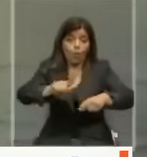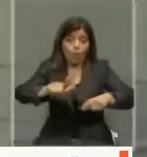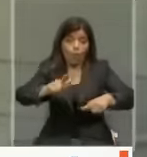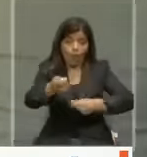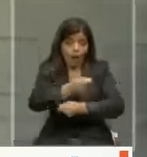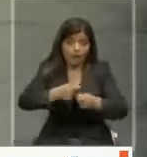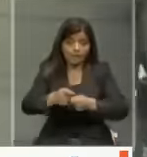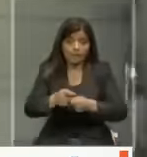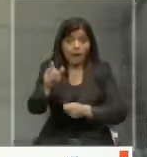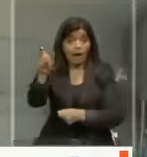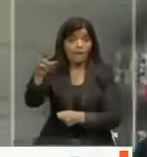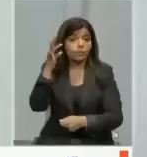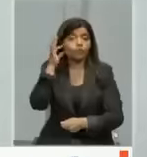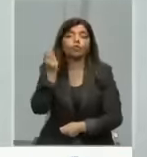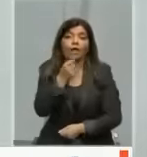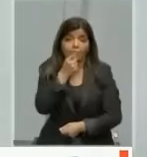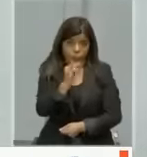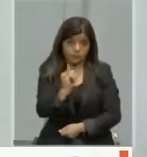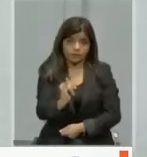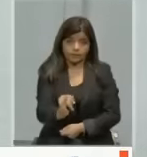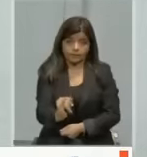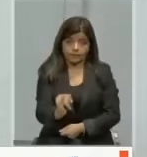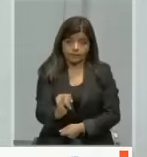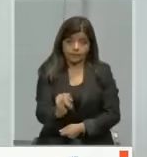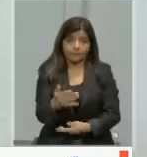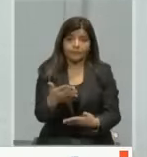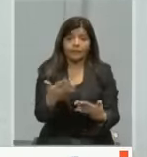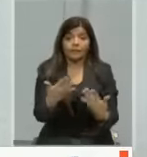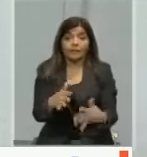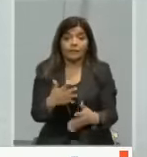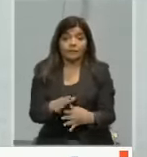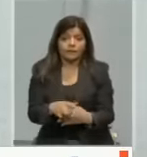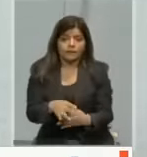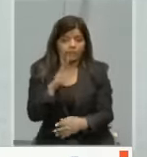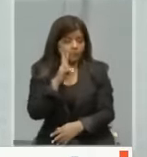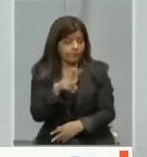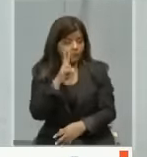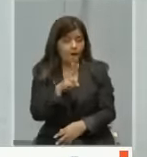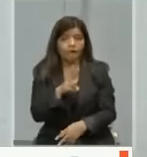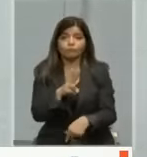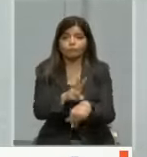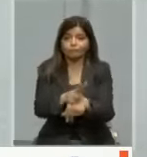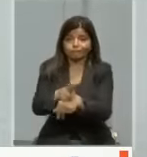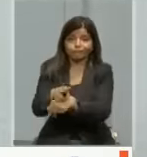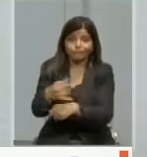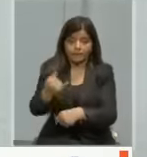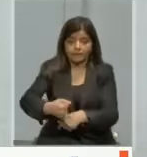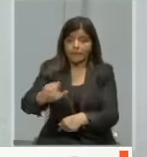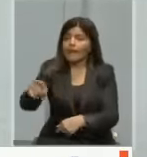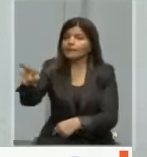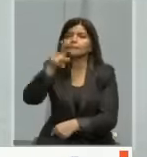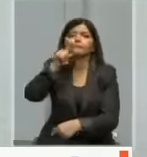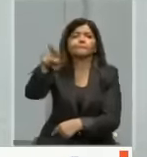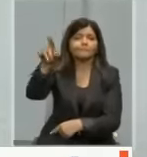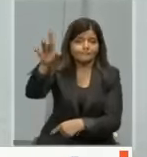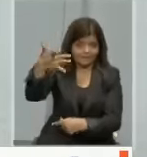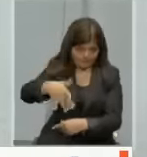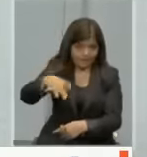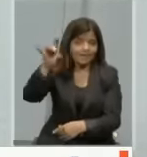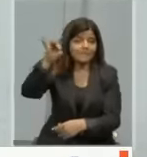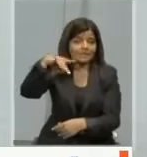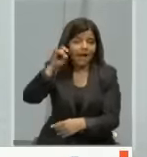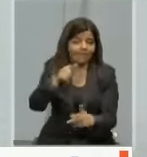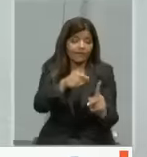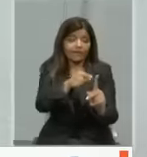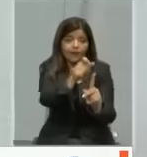afectada realizó la denuncia. Porque ya me dieron hartas personas me confirmaron quién era el tipo y